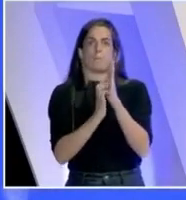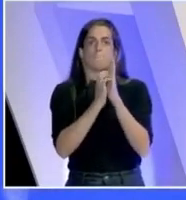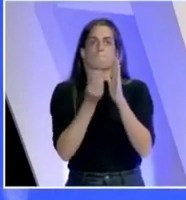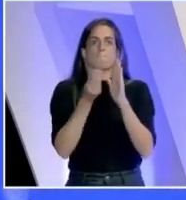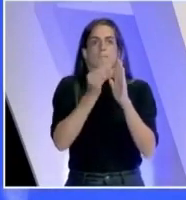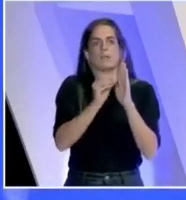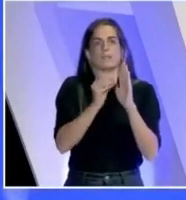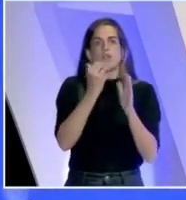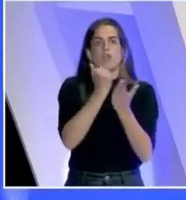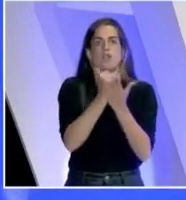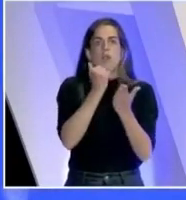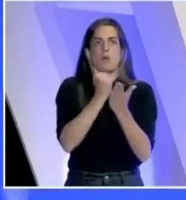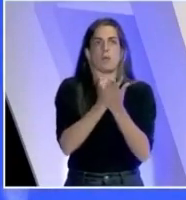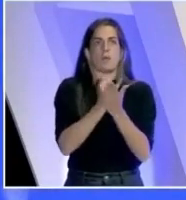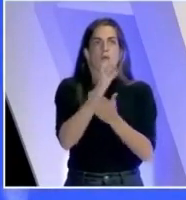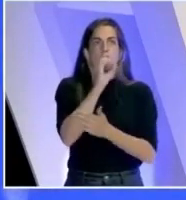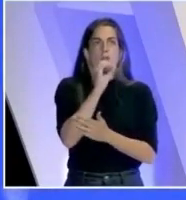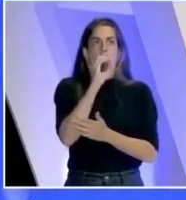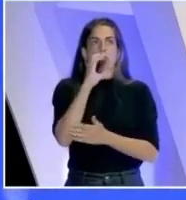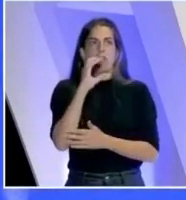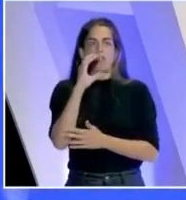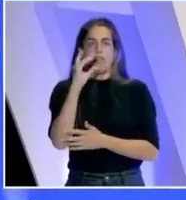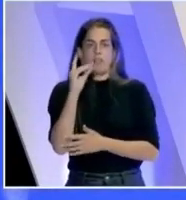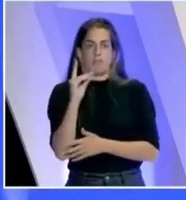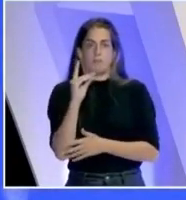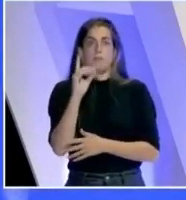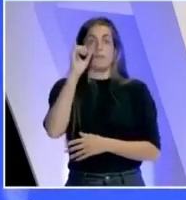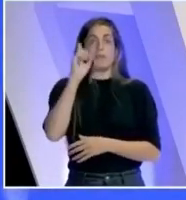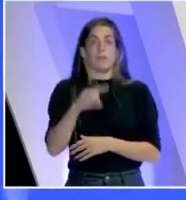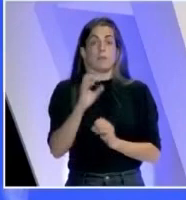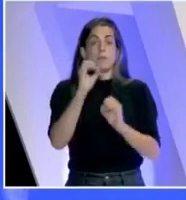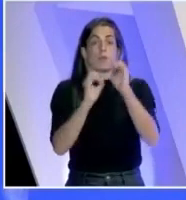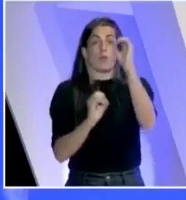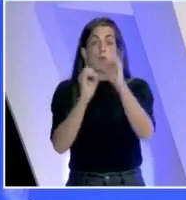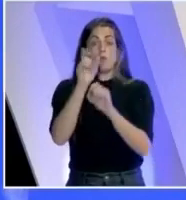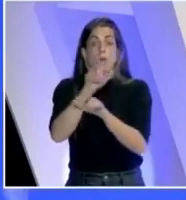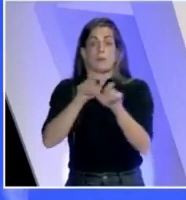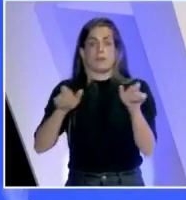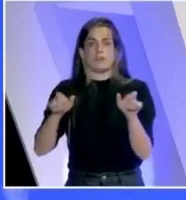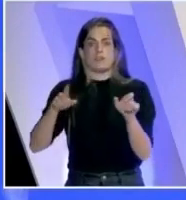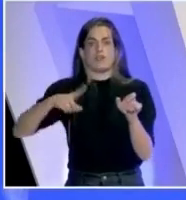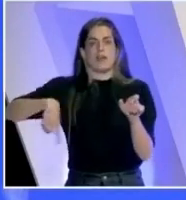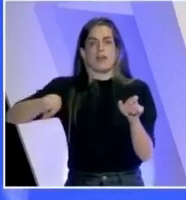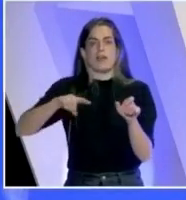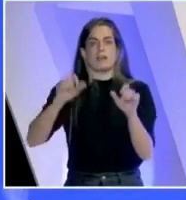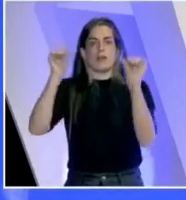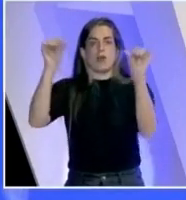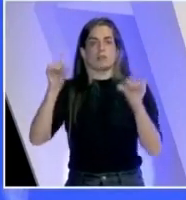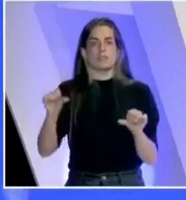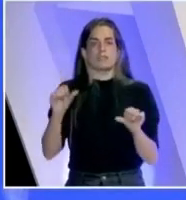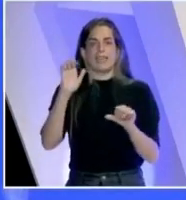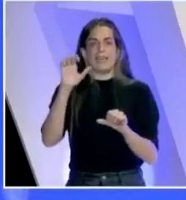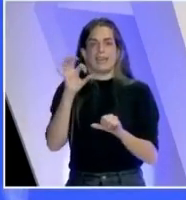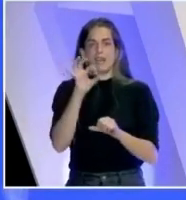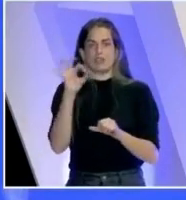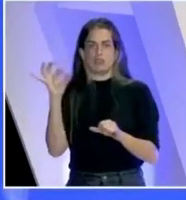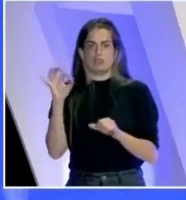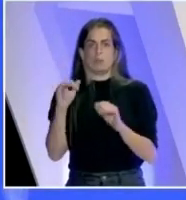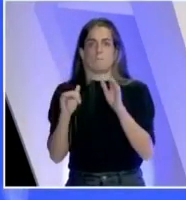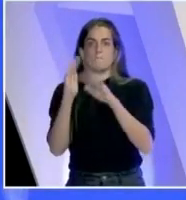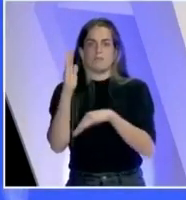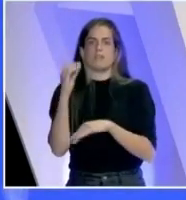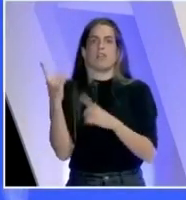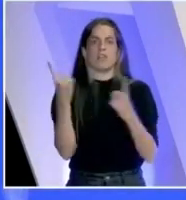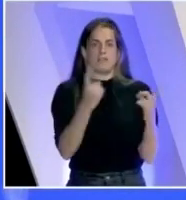estandarizadas de PISA, de la OCDE, y aumentar la proporción de población que obtiene una educación superior a la ESO en 23 puntos